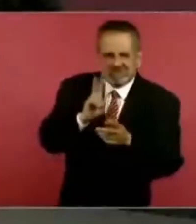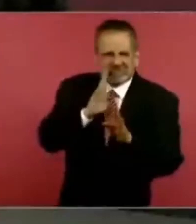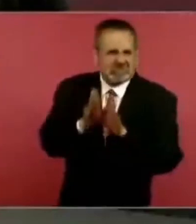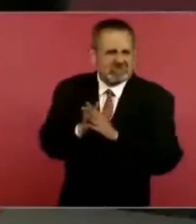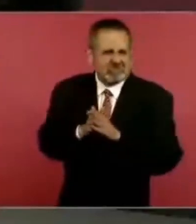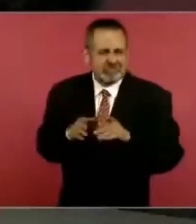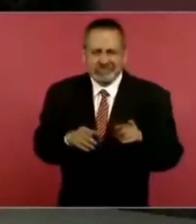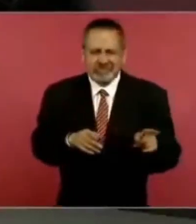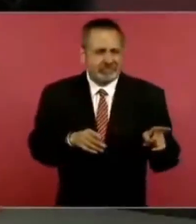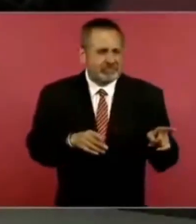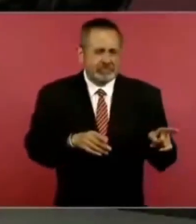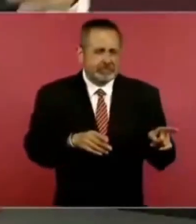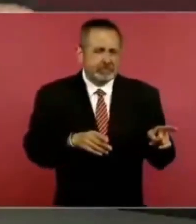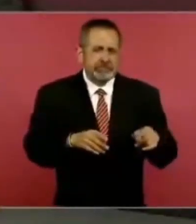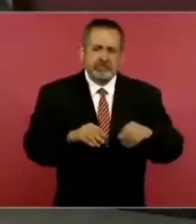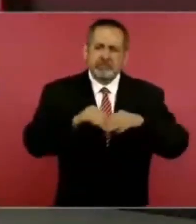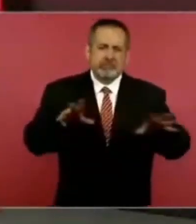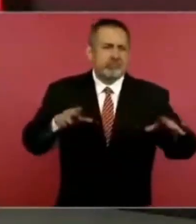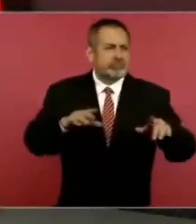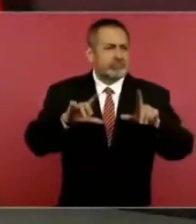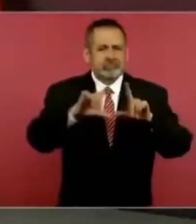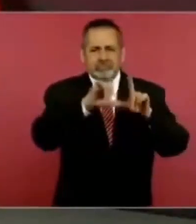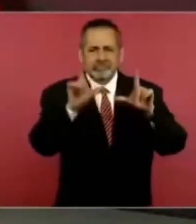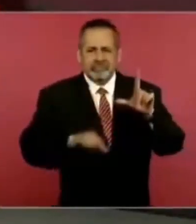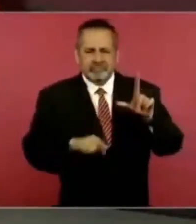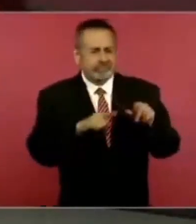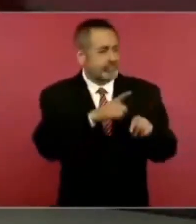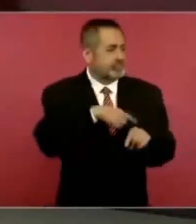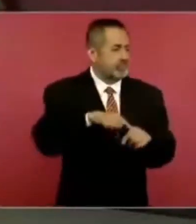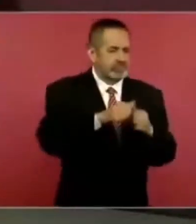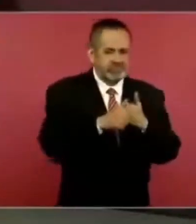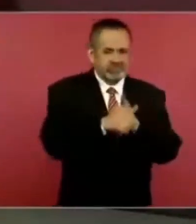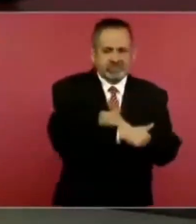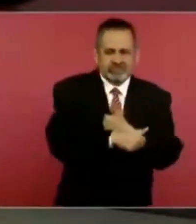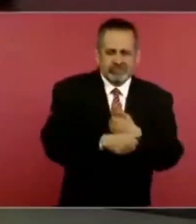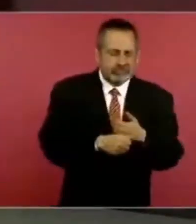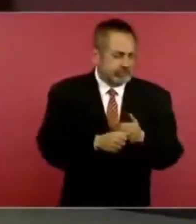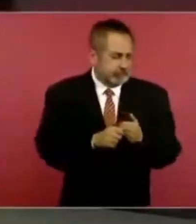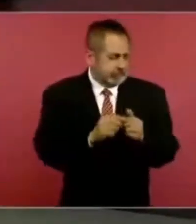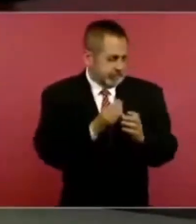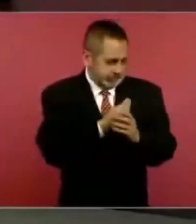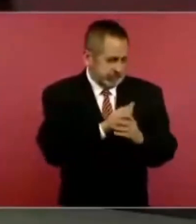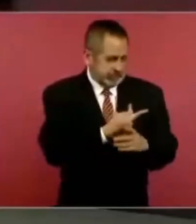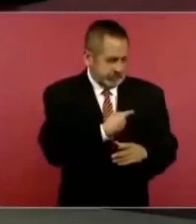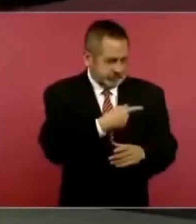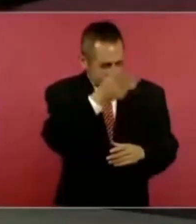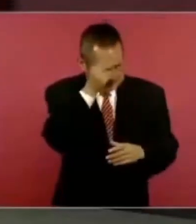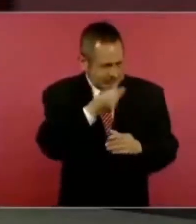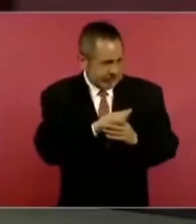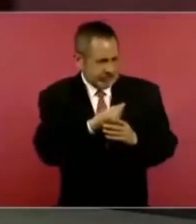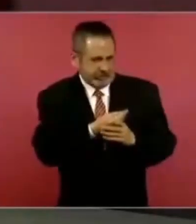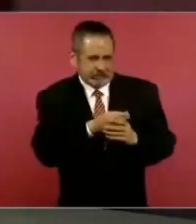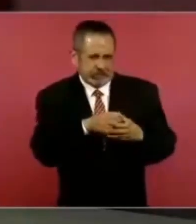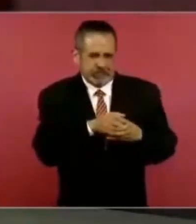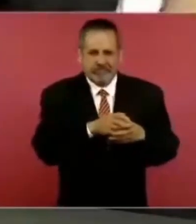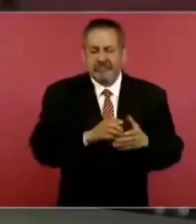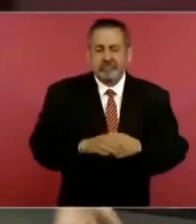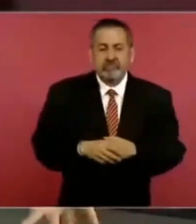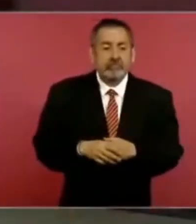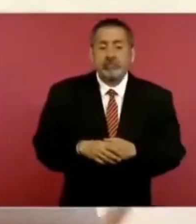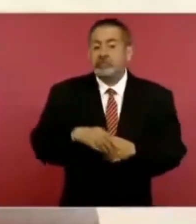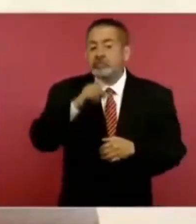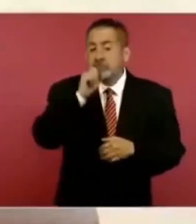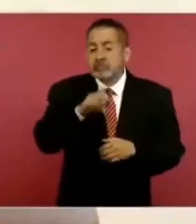información nacional, la red de componendas, de complicidades, sino esto es un asunto